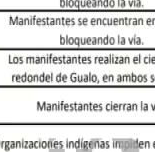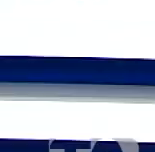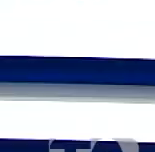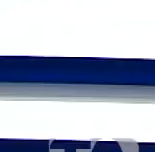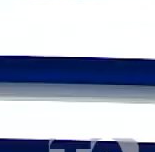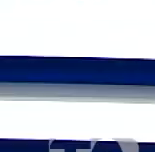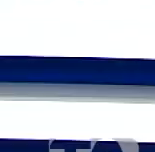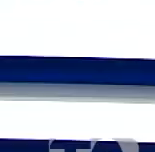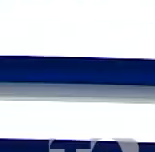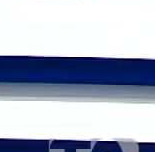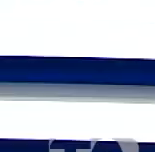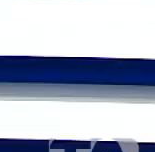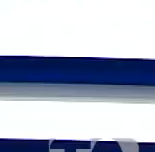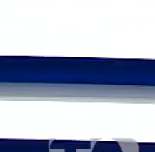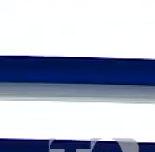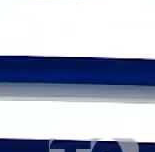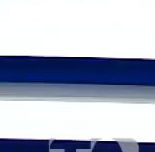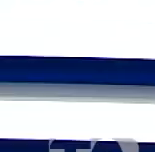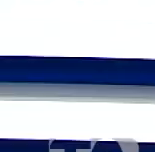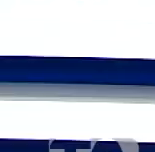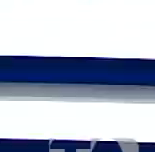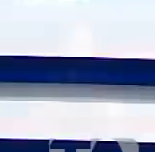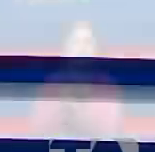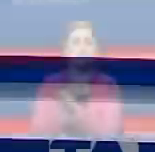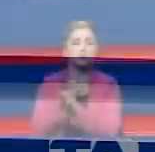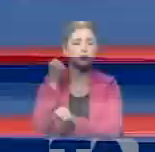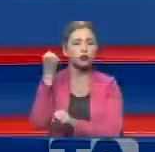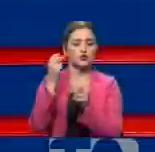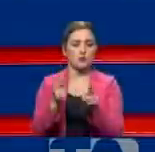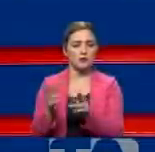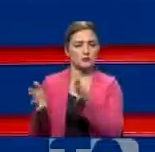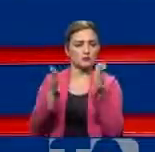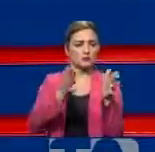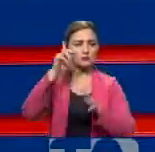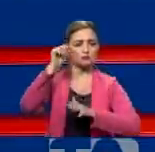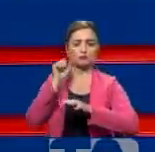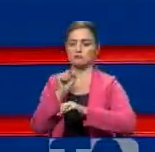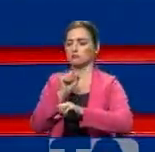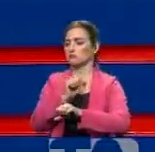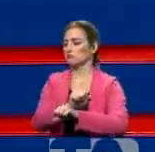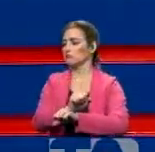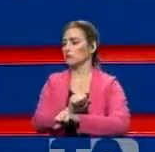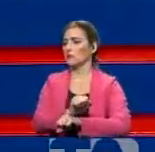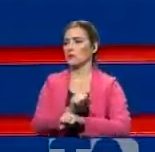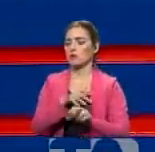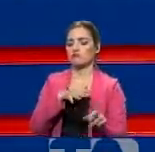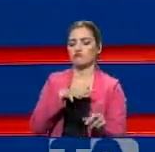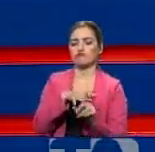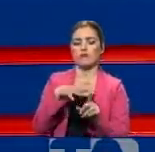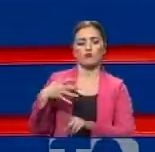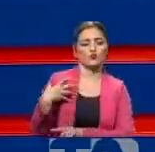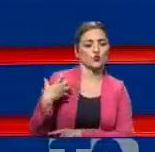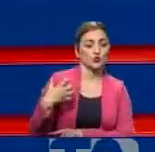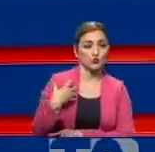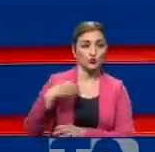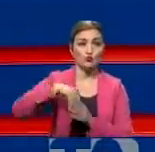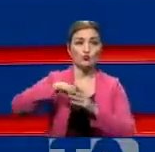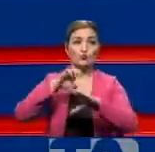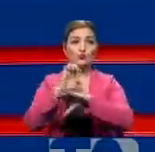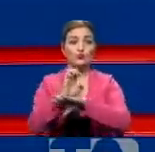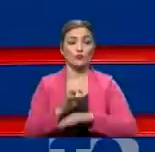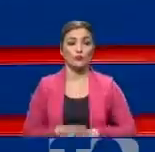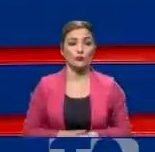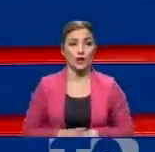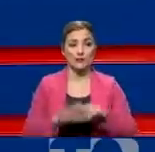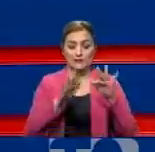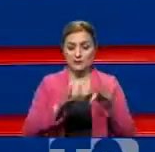la mañana de algunas calles y avenidas. Deno rechazó la violencia y los actos vandálicos de las protestas en el país. Lo dijo